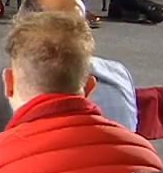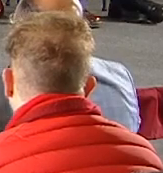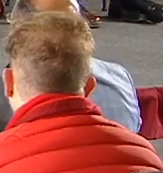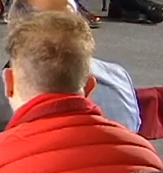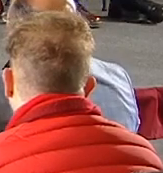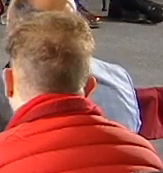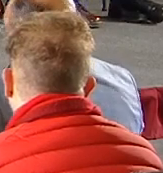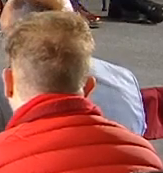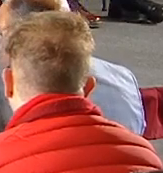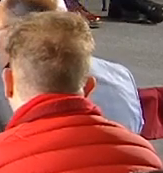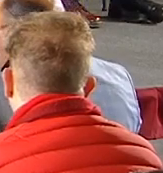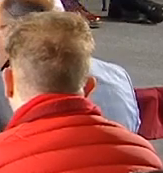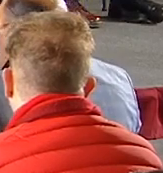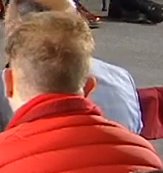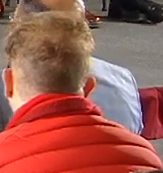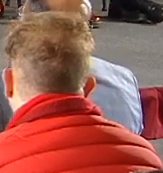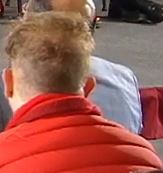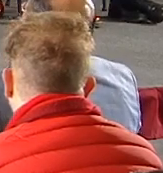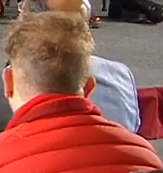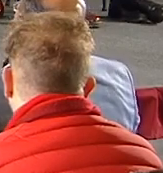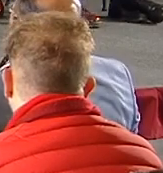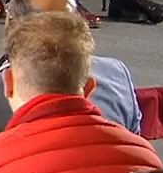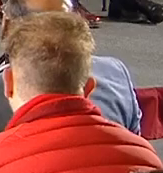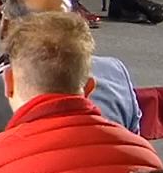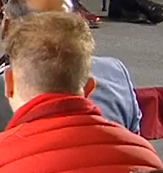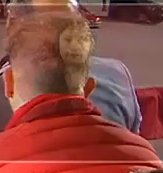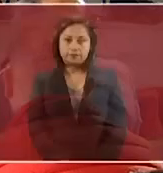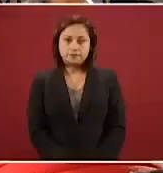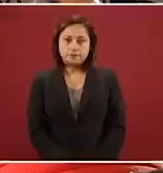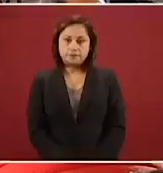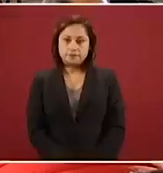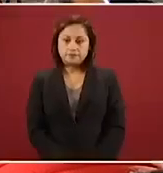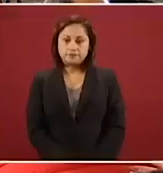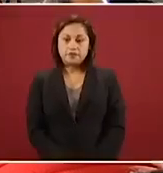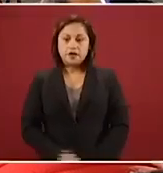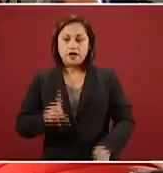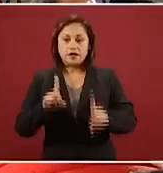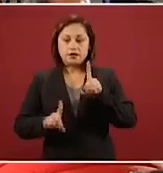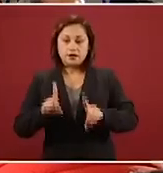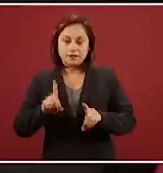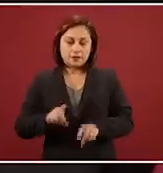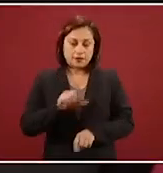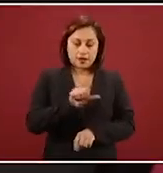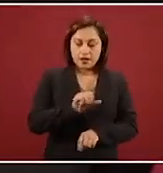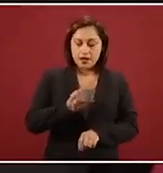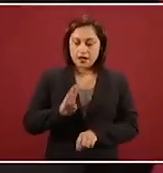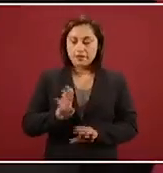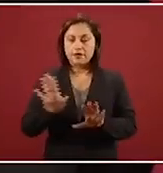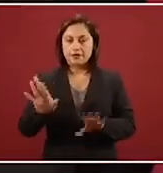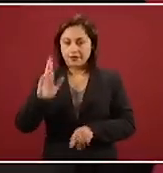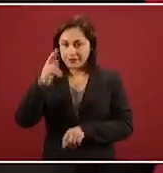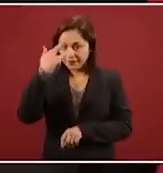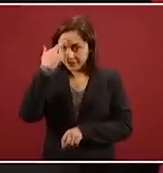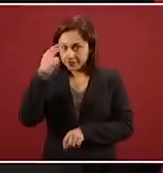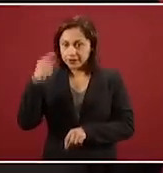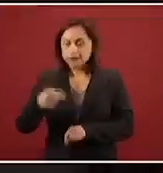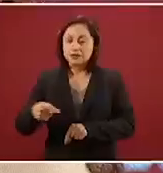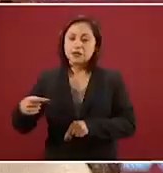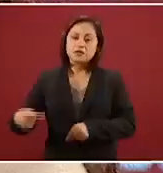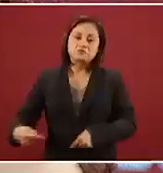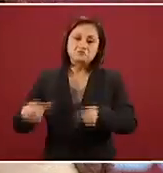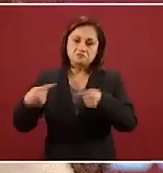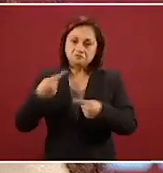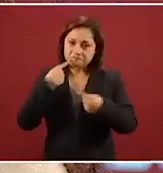Depende de si es apartado A o es apartado B. Recordemos que en la Junta Federal de Conciliación y Arbitraje se presentan únicamente en el